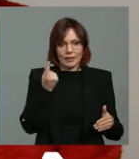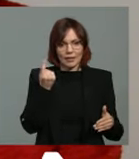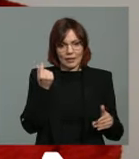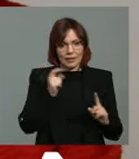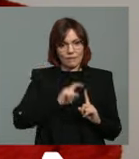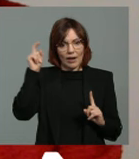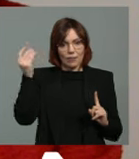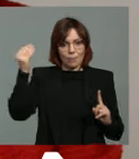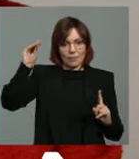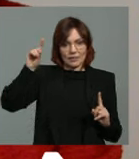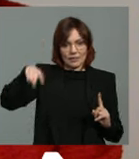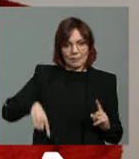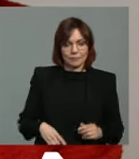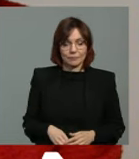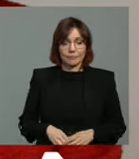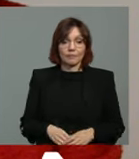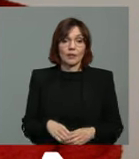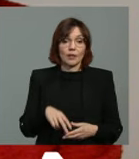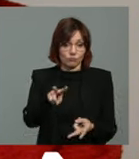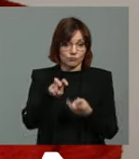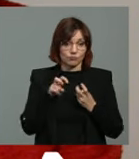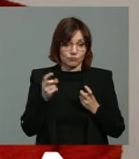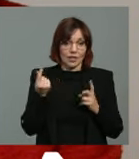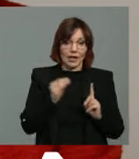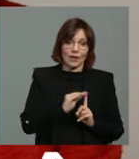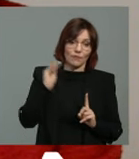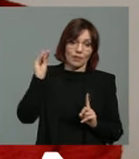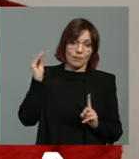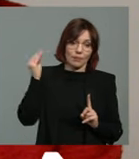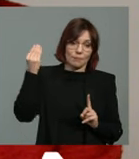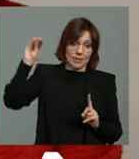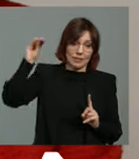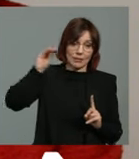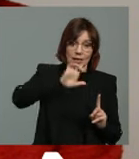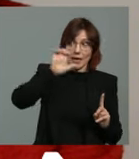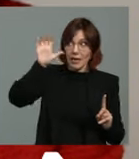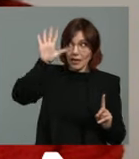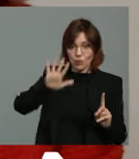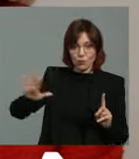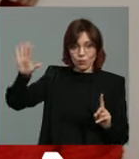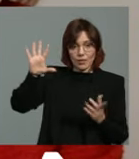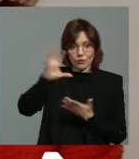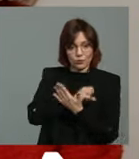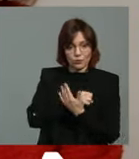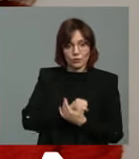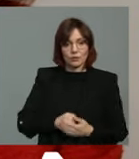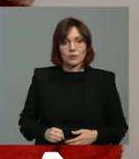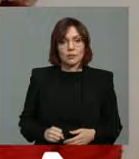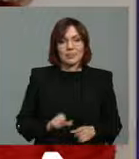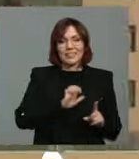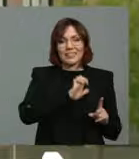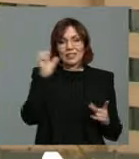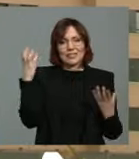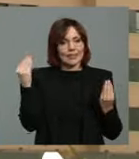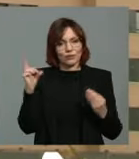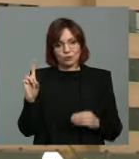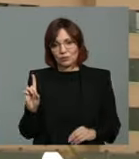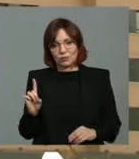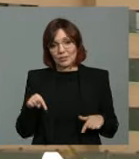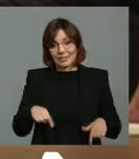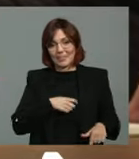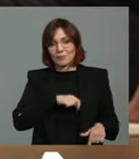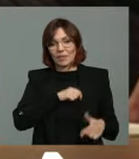nuevas tensiones inflacionistas suceden también en la zona Euro en la zona Euro no se ha notado tanto Es verdad que aquí en España lo hemos